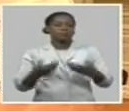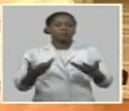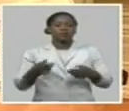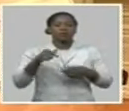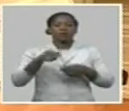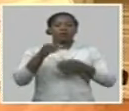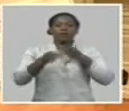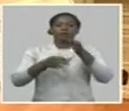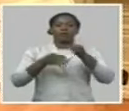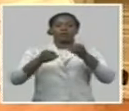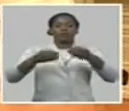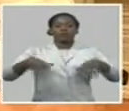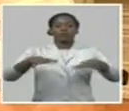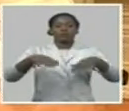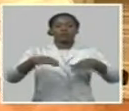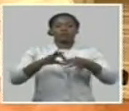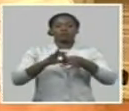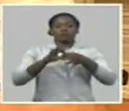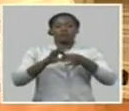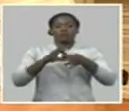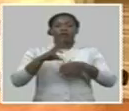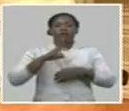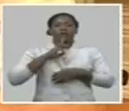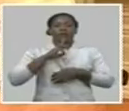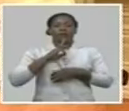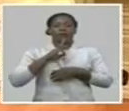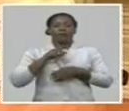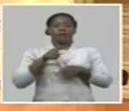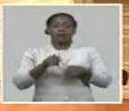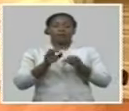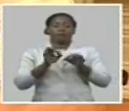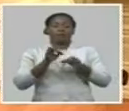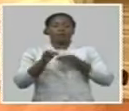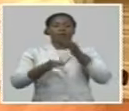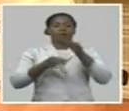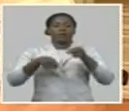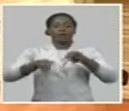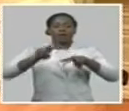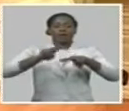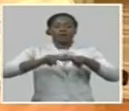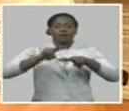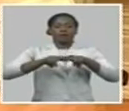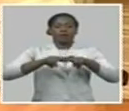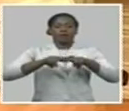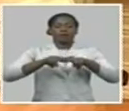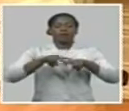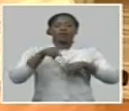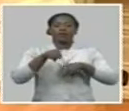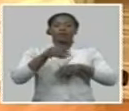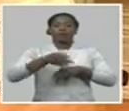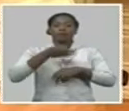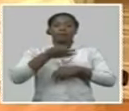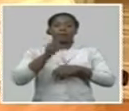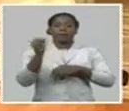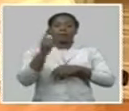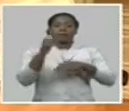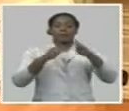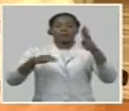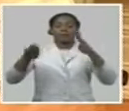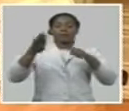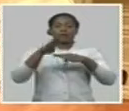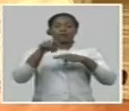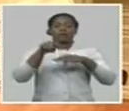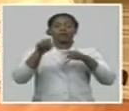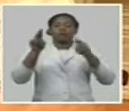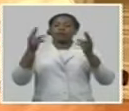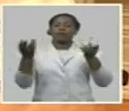situación que tiene el país con el abasto de agua haciendo énfasis en la capital y como también expresado el primer ministro esto